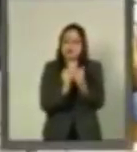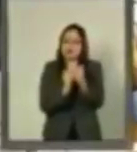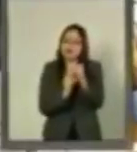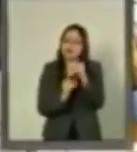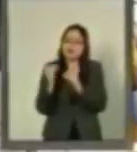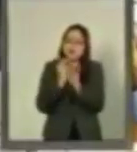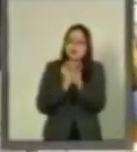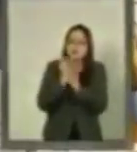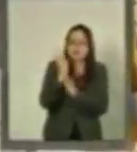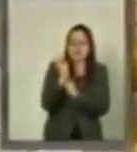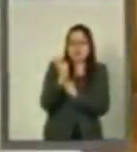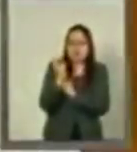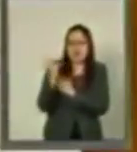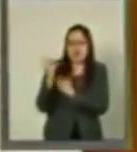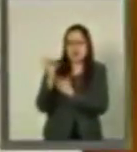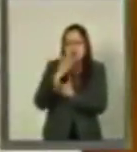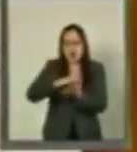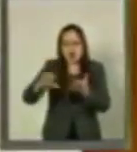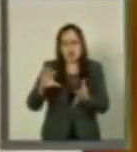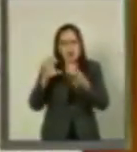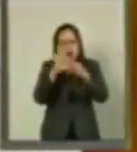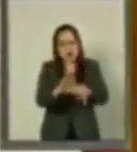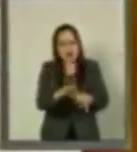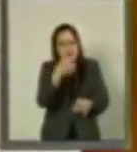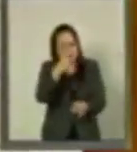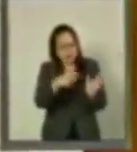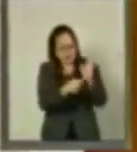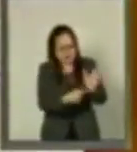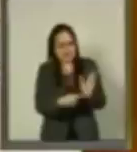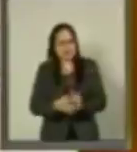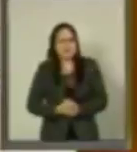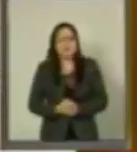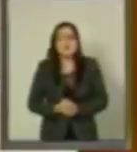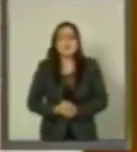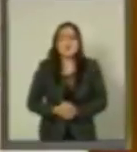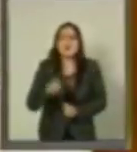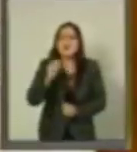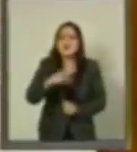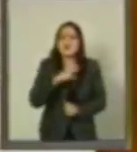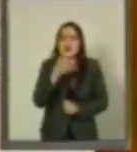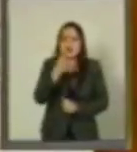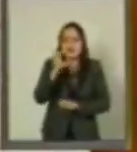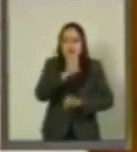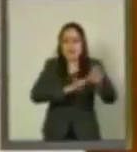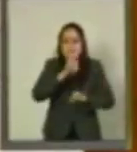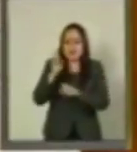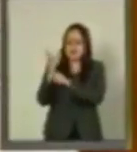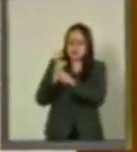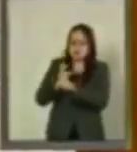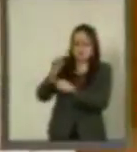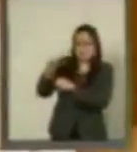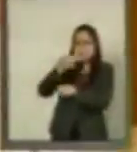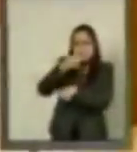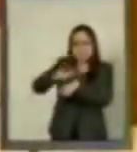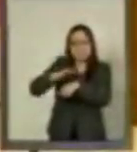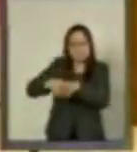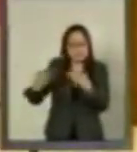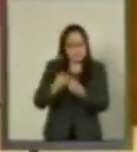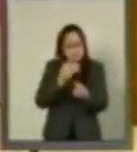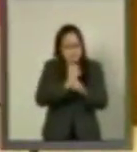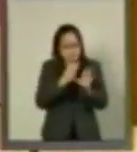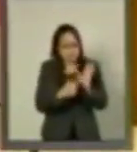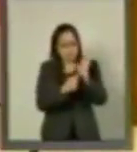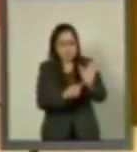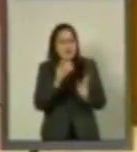rebasan la adjudicación directa, es decir, los montos de la adjudicación directa. Tres empresas invitadas con un dato que le